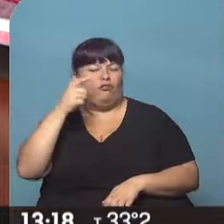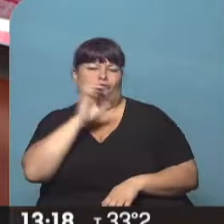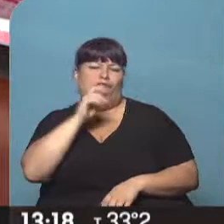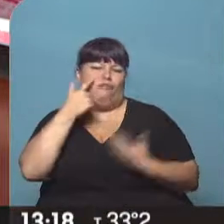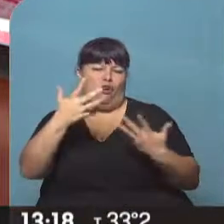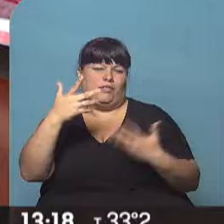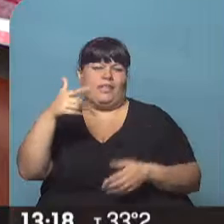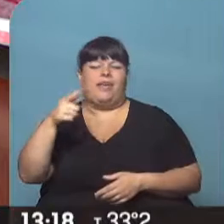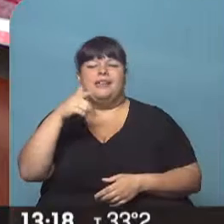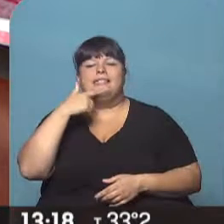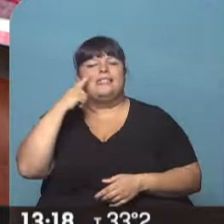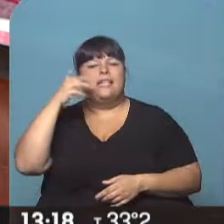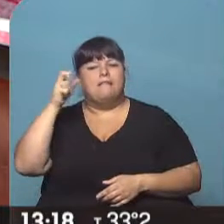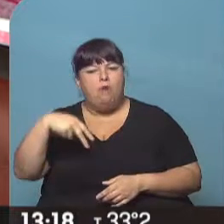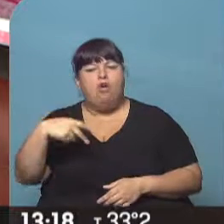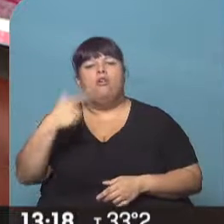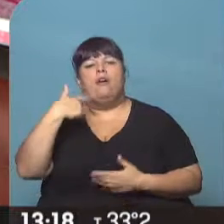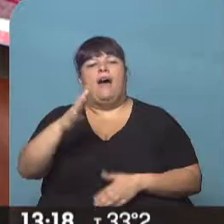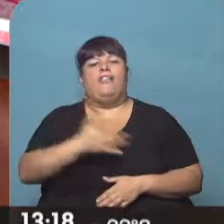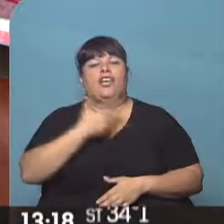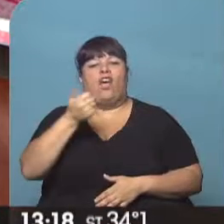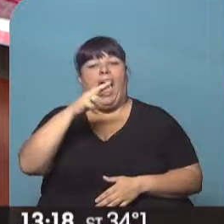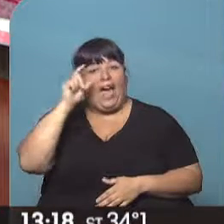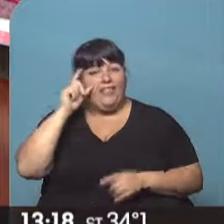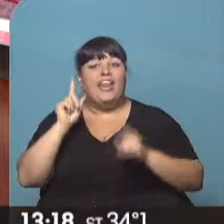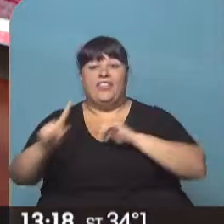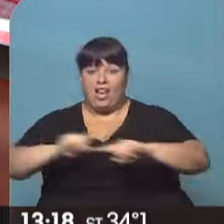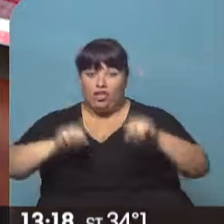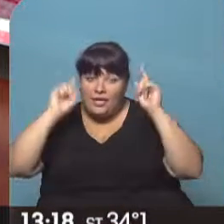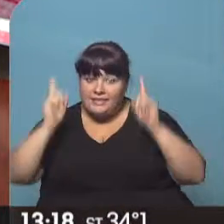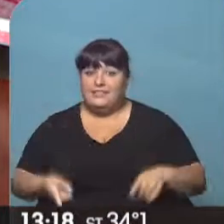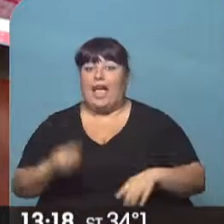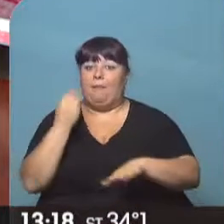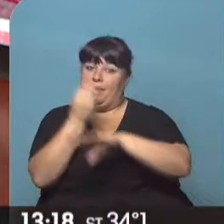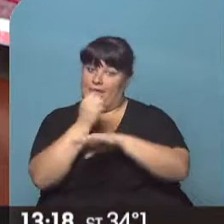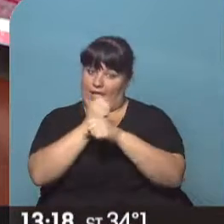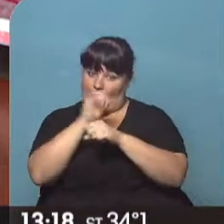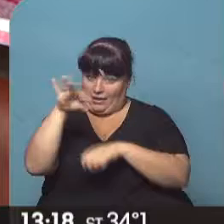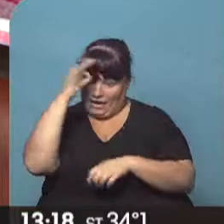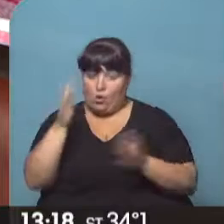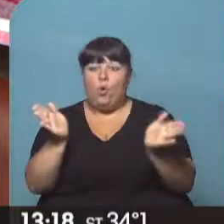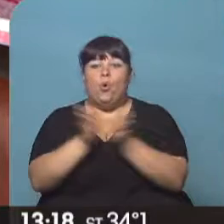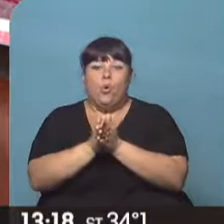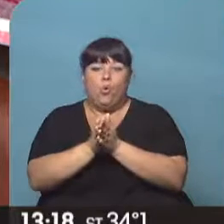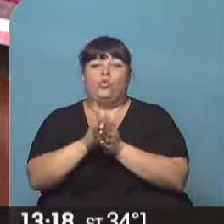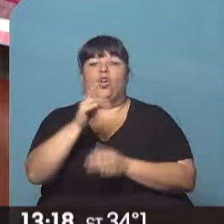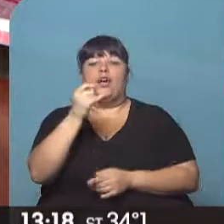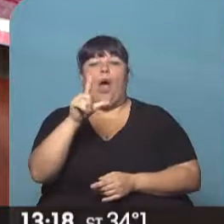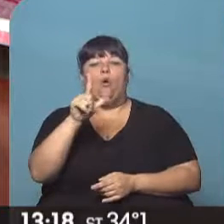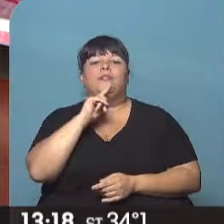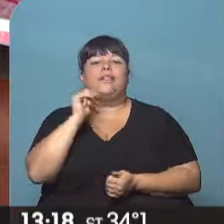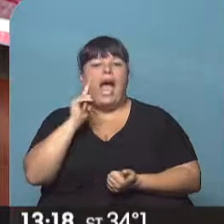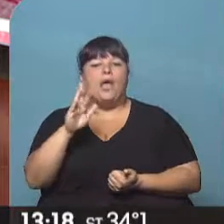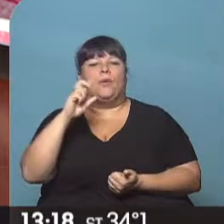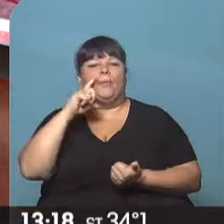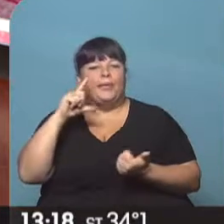populares de Neil Simon, que llegará con dirección de Arnaldo André, quien además encabeza el elenco que comparte junto a Raúl Taibo, Ana